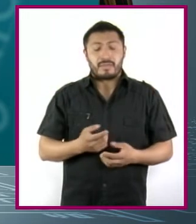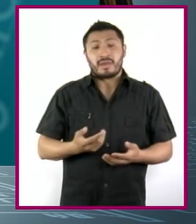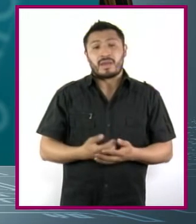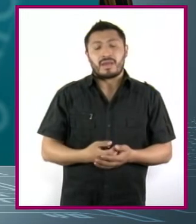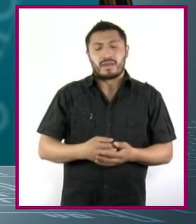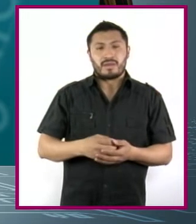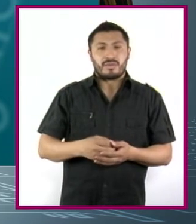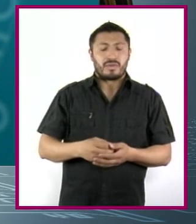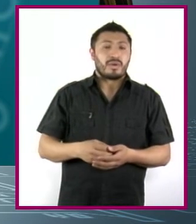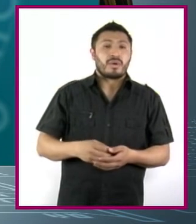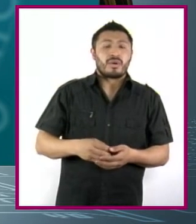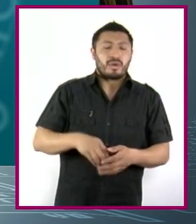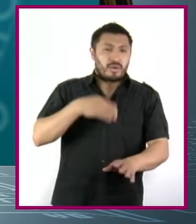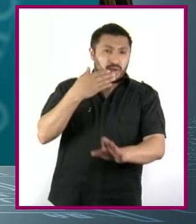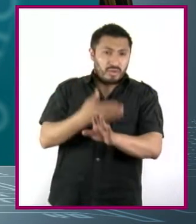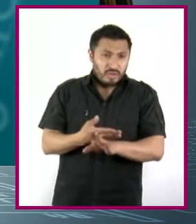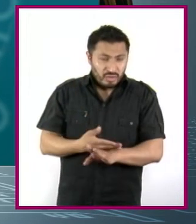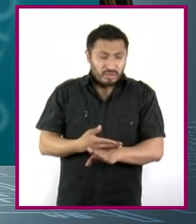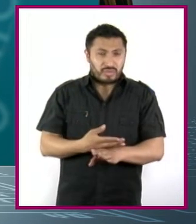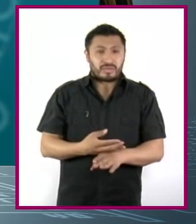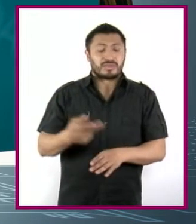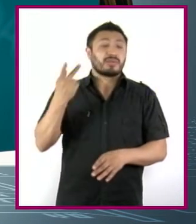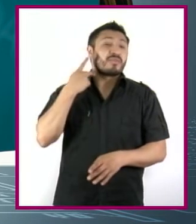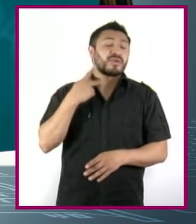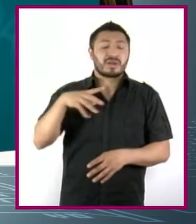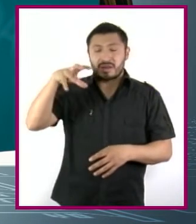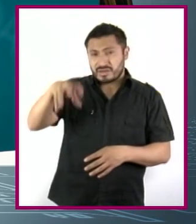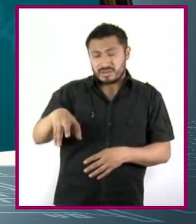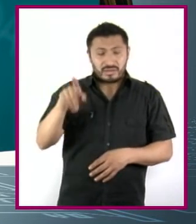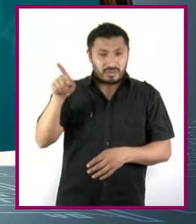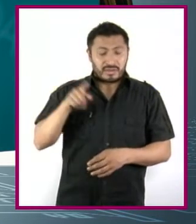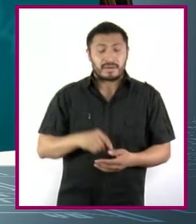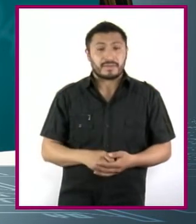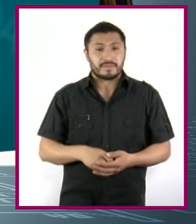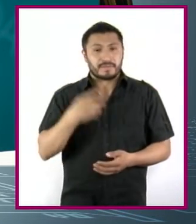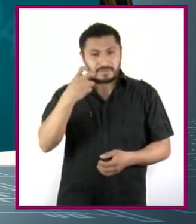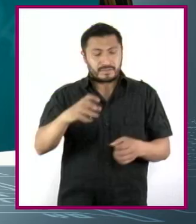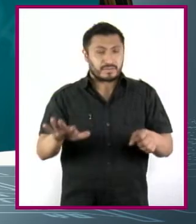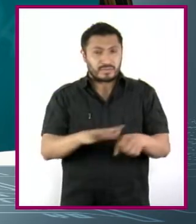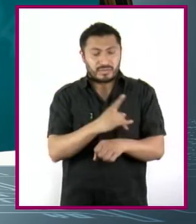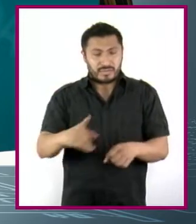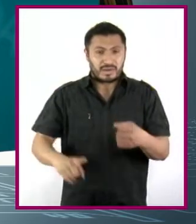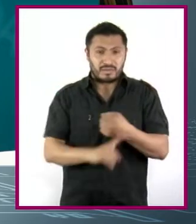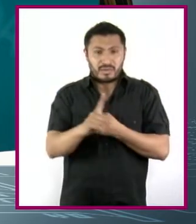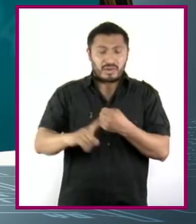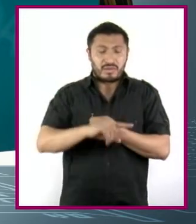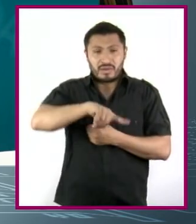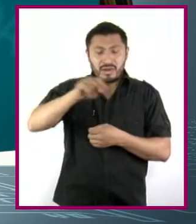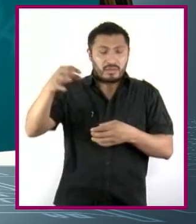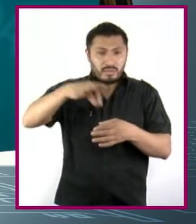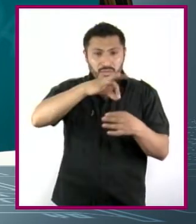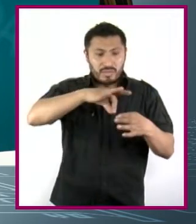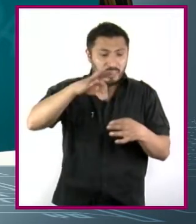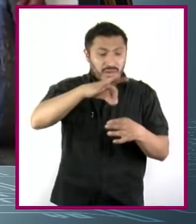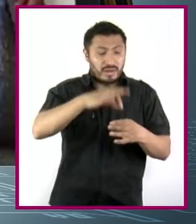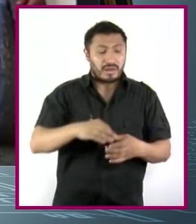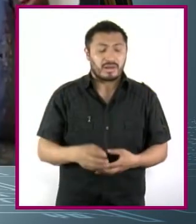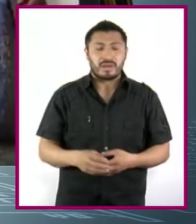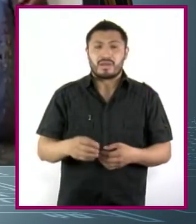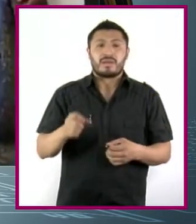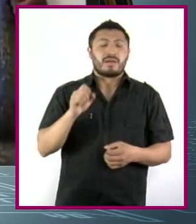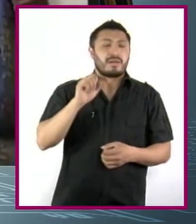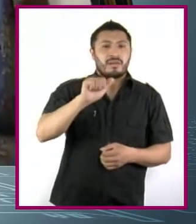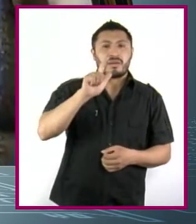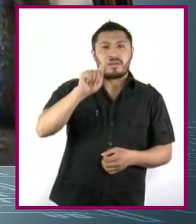en contra del cacicazgo político local. Esto es consecuencia de conflictos postelectorales tanto en Panteljó como en